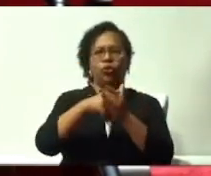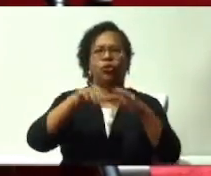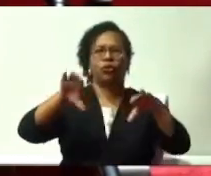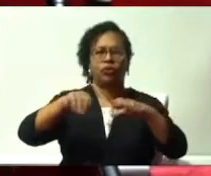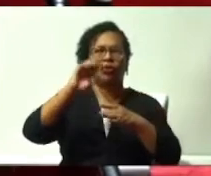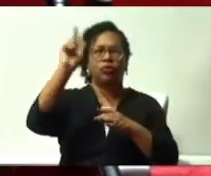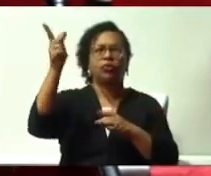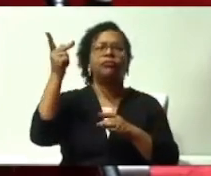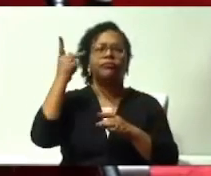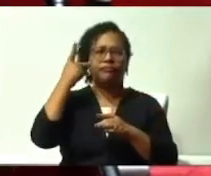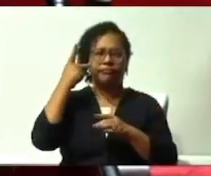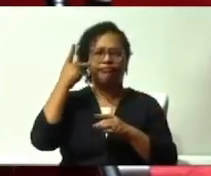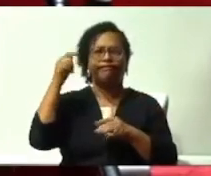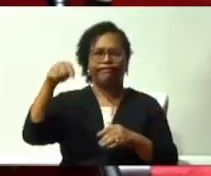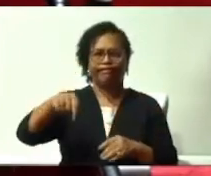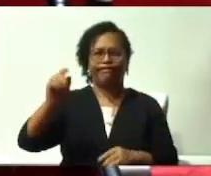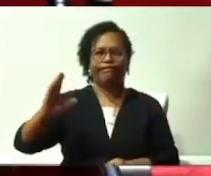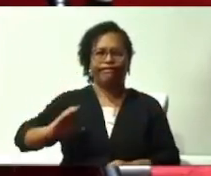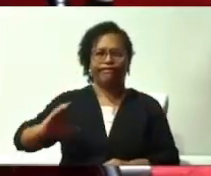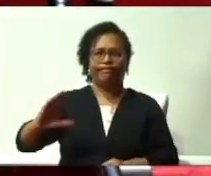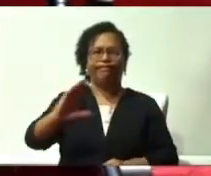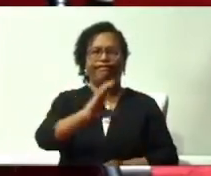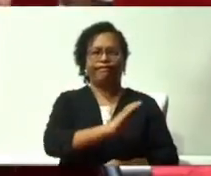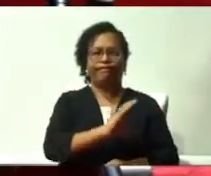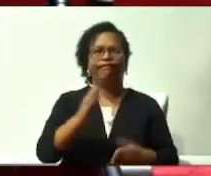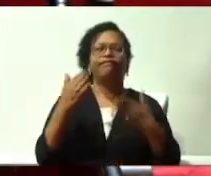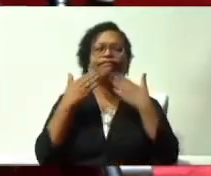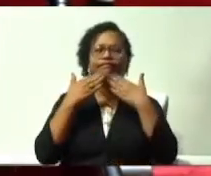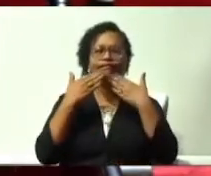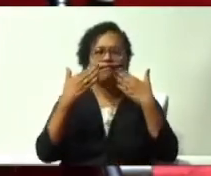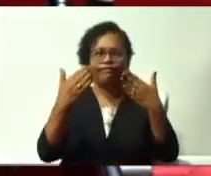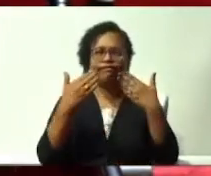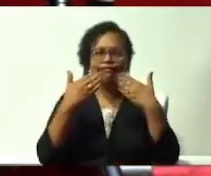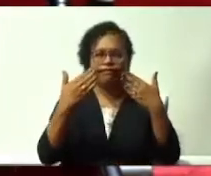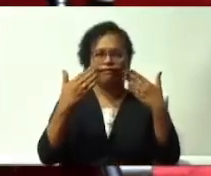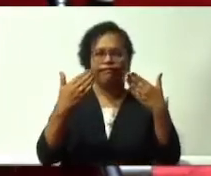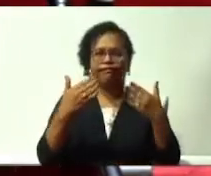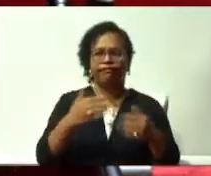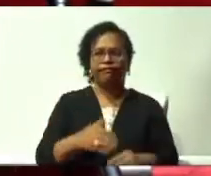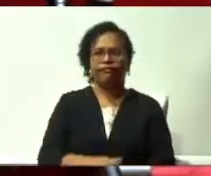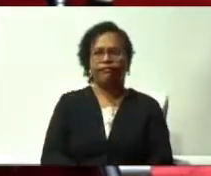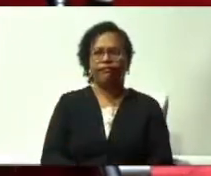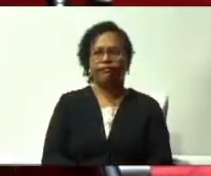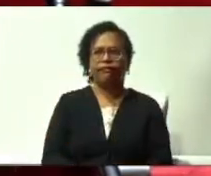estamos en el Congreso Nacional. Muchas gracias, presidente, y gracias, distinguido colega.